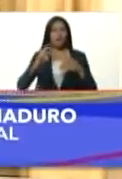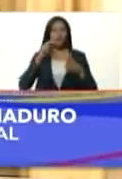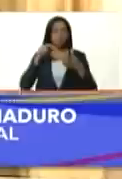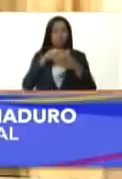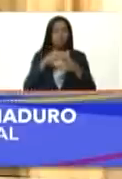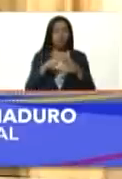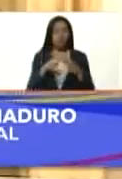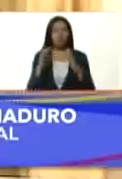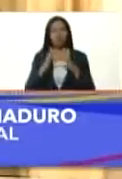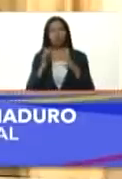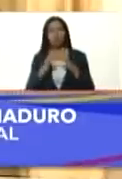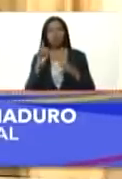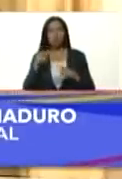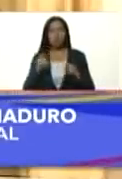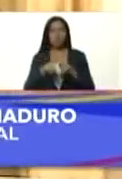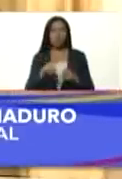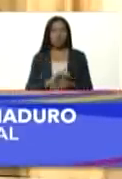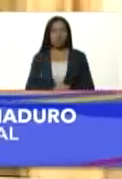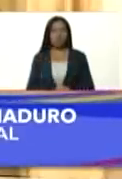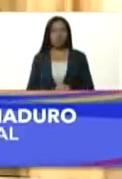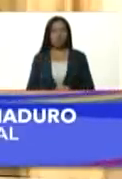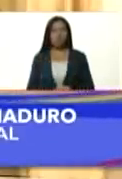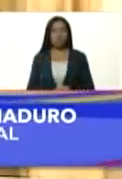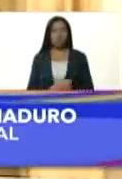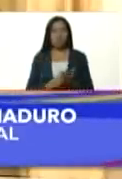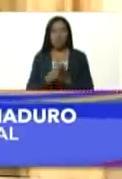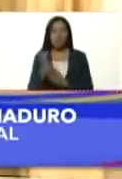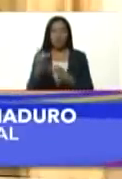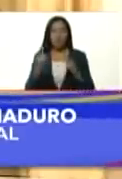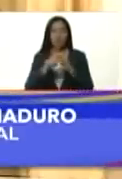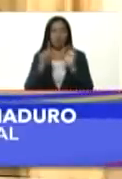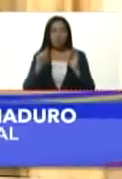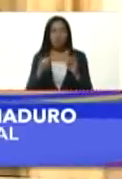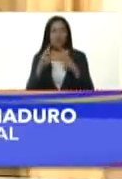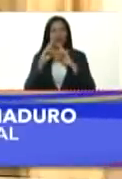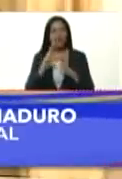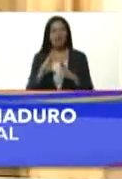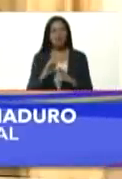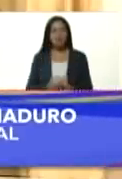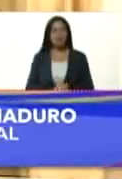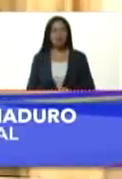de contactos, que es la columna vertebral de la respuesta.